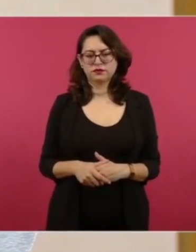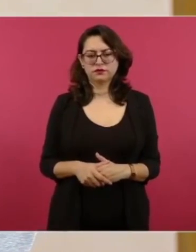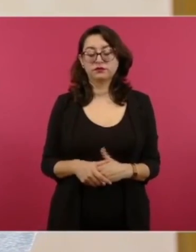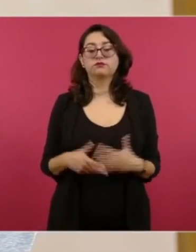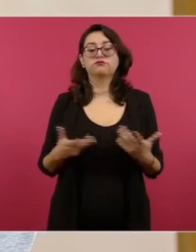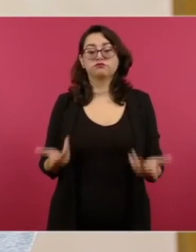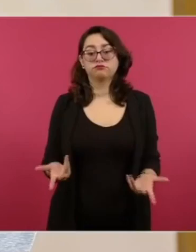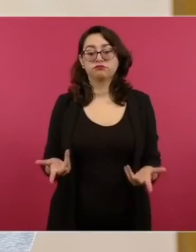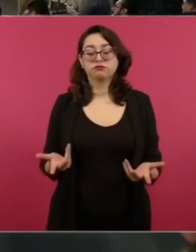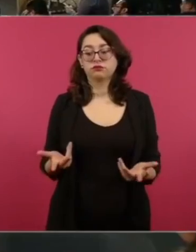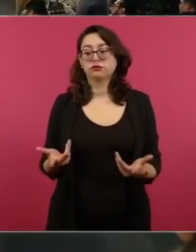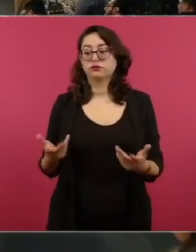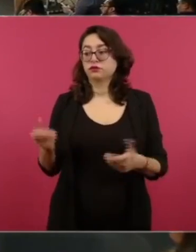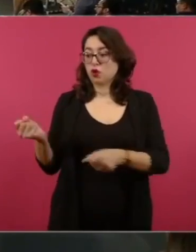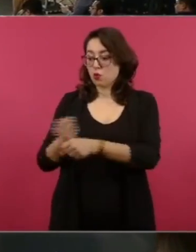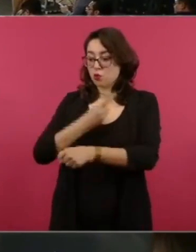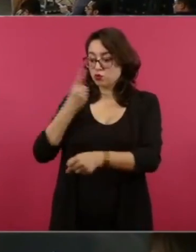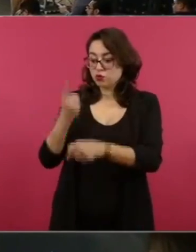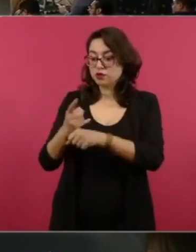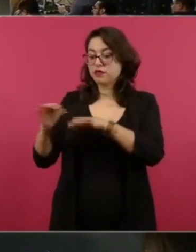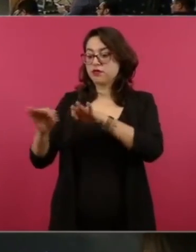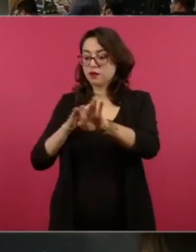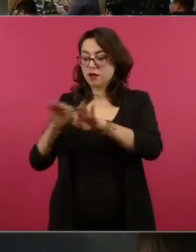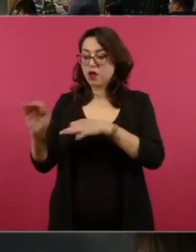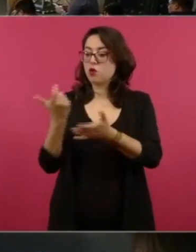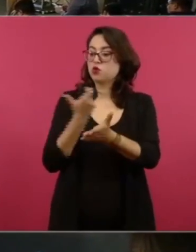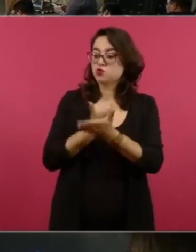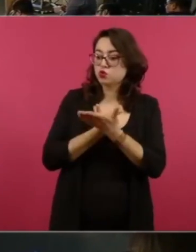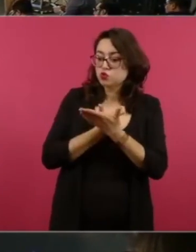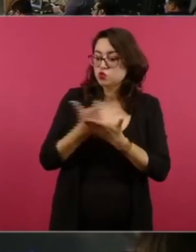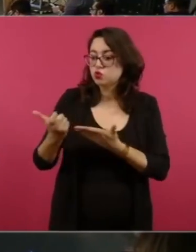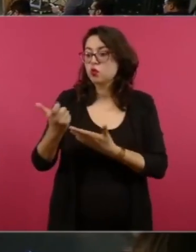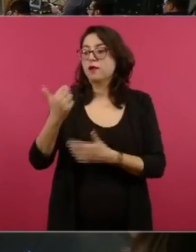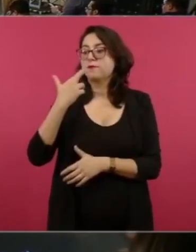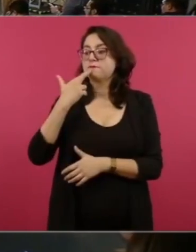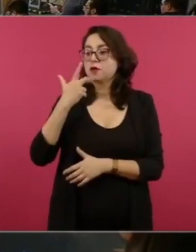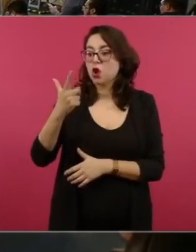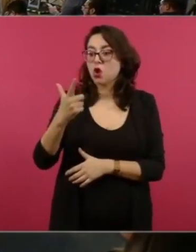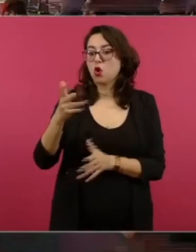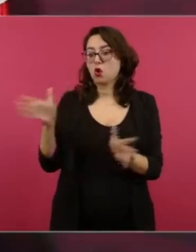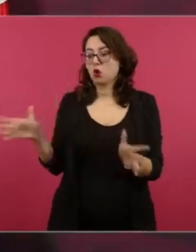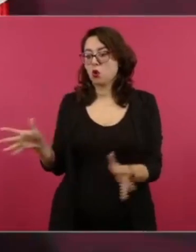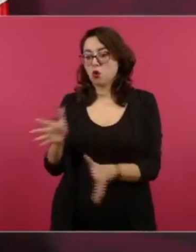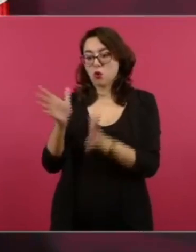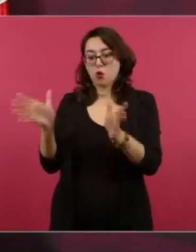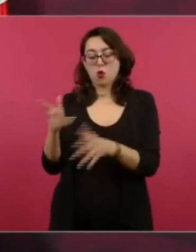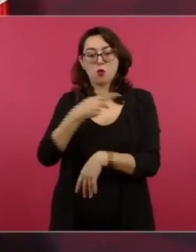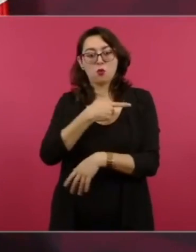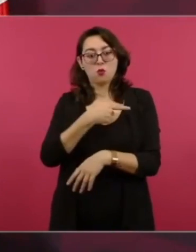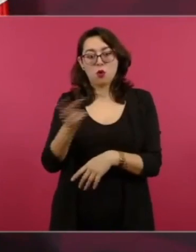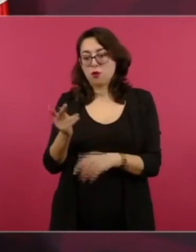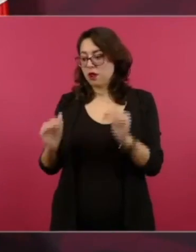más oportunidades de trabajo, mejores salarios, menos pobreza, más atención a los